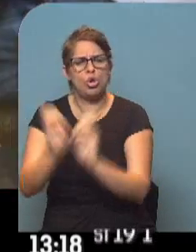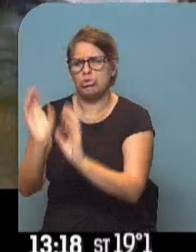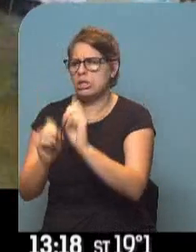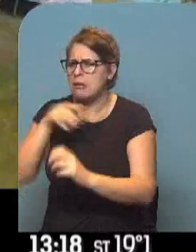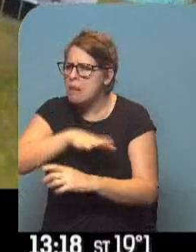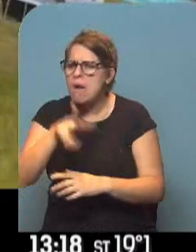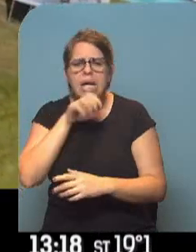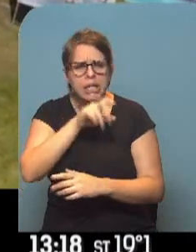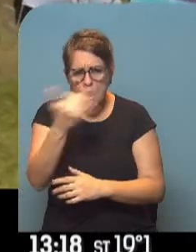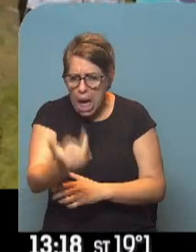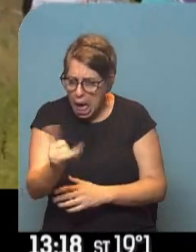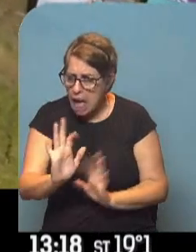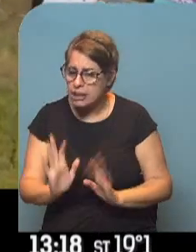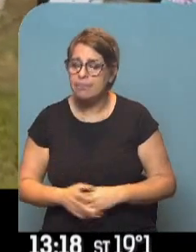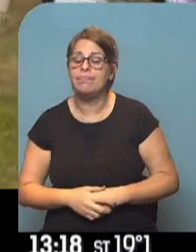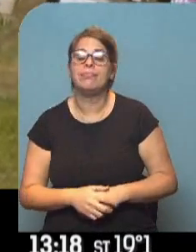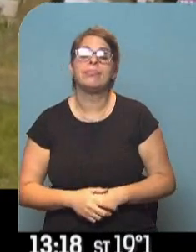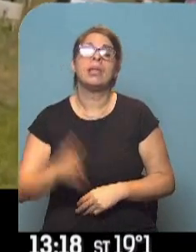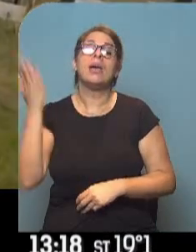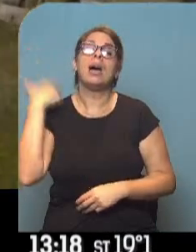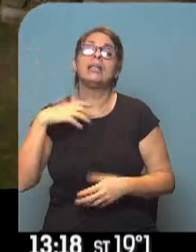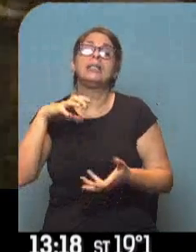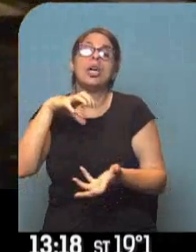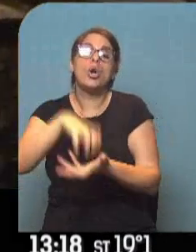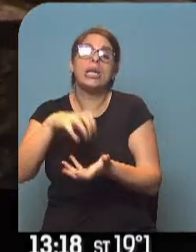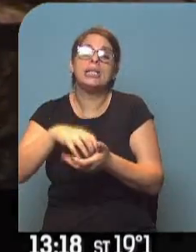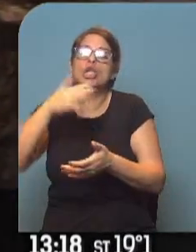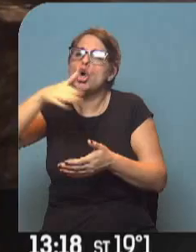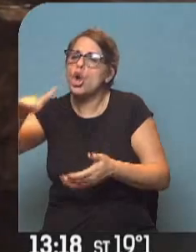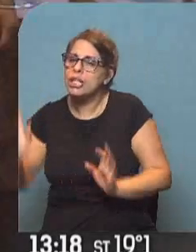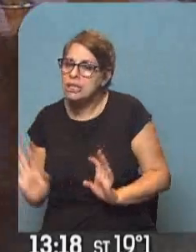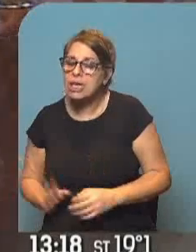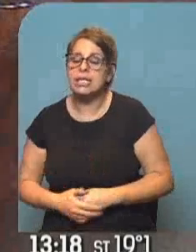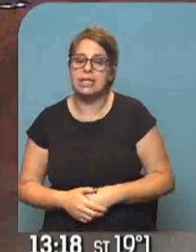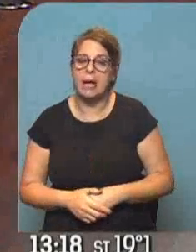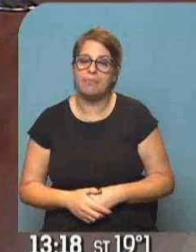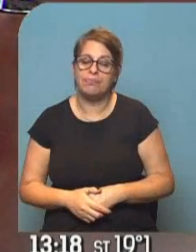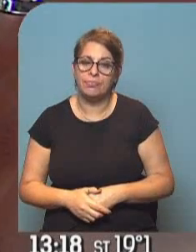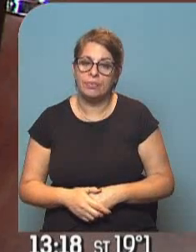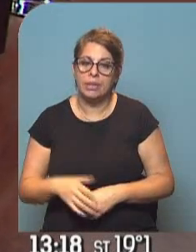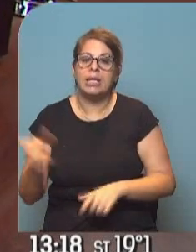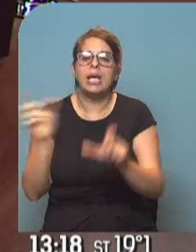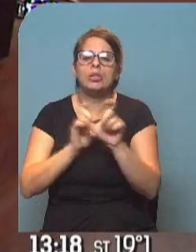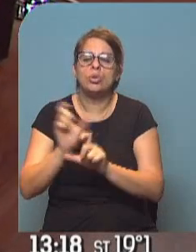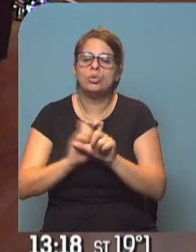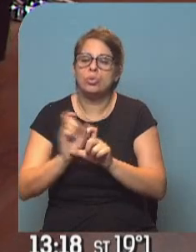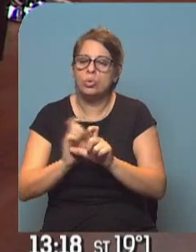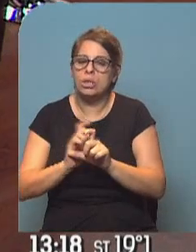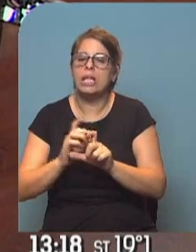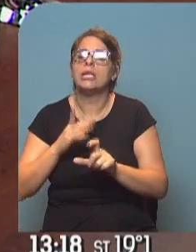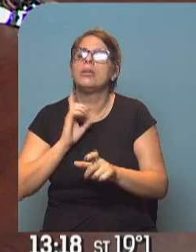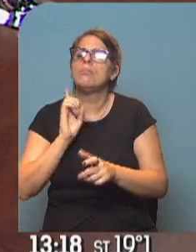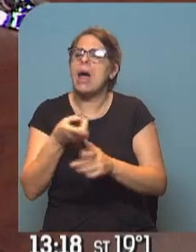con ríos, etcétera, que ha hecho que la organización guerrillera se estructurara en unidades con mucha autonomía entre